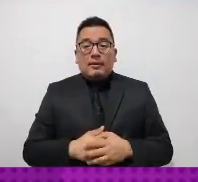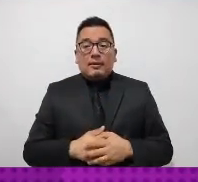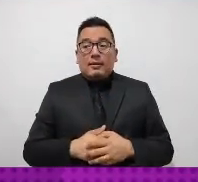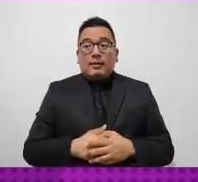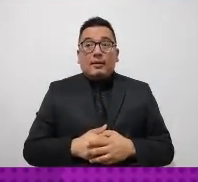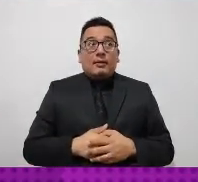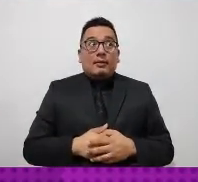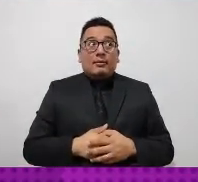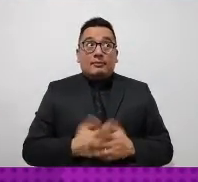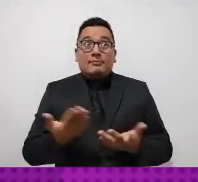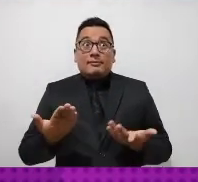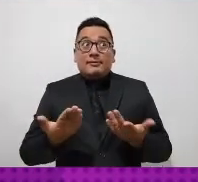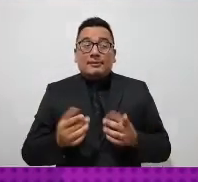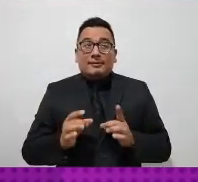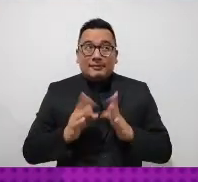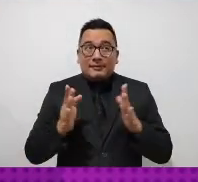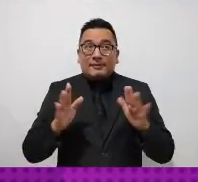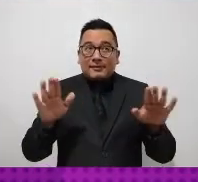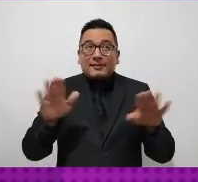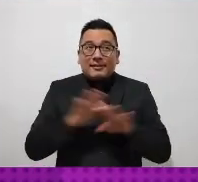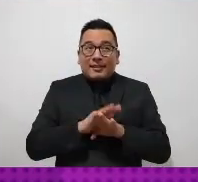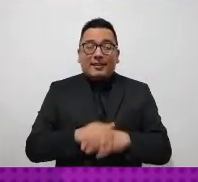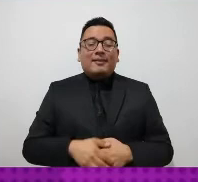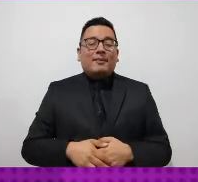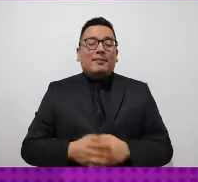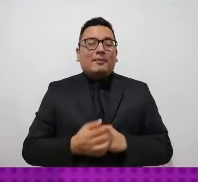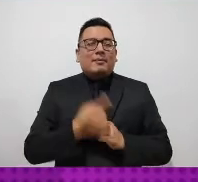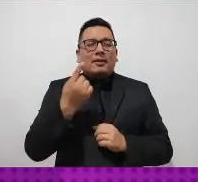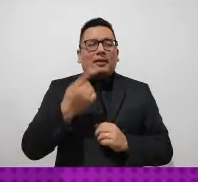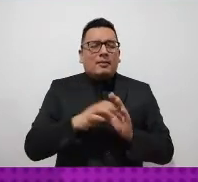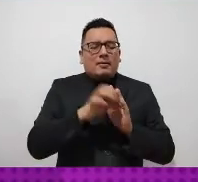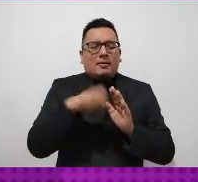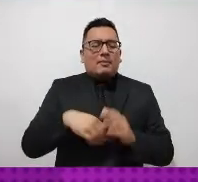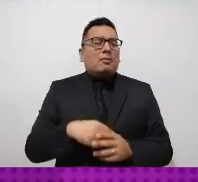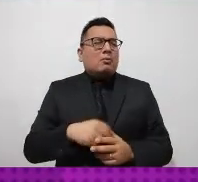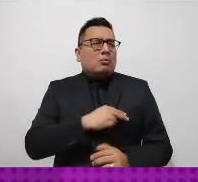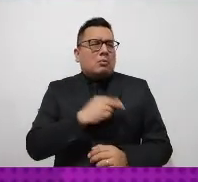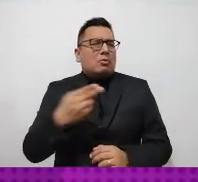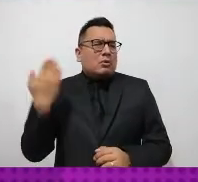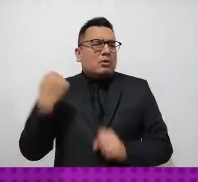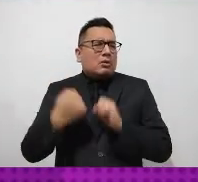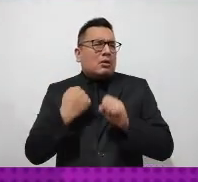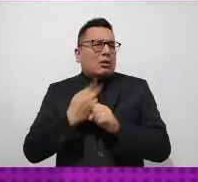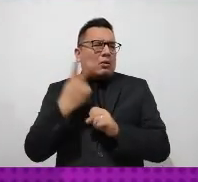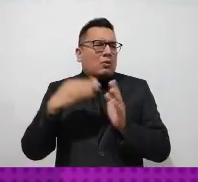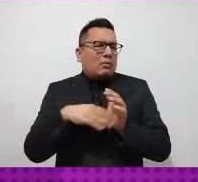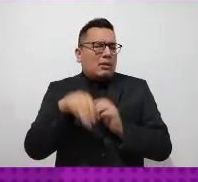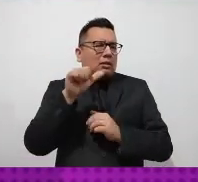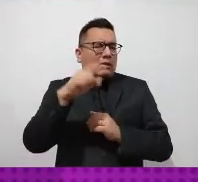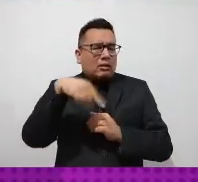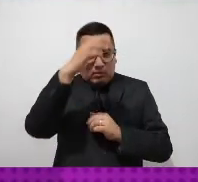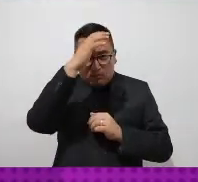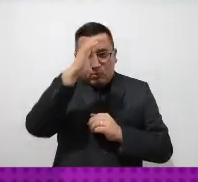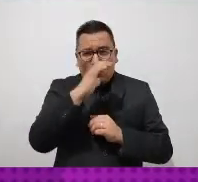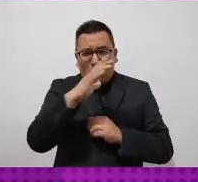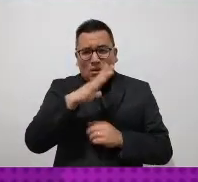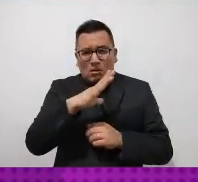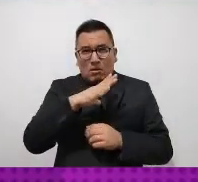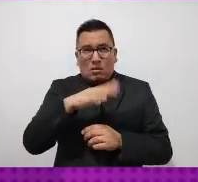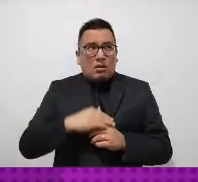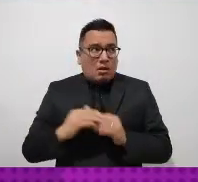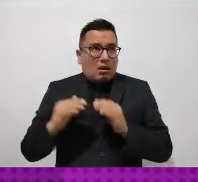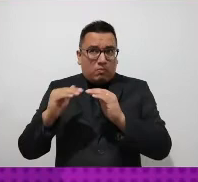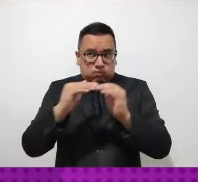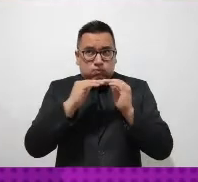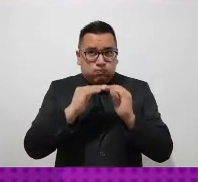muy diferentes ya los municipios a donde no hay alcaldesas, porque tenemos paridad. Desde el año 2016 en el estado de Coahuila